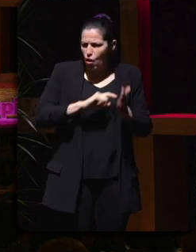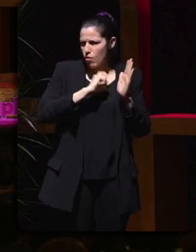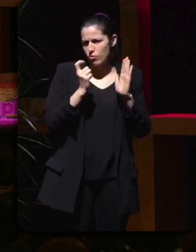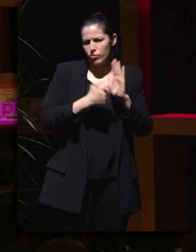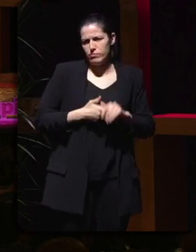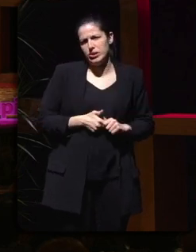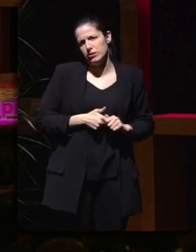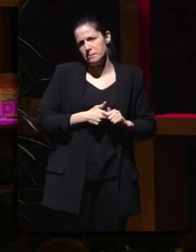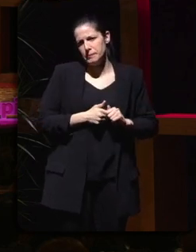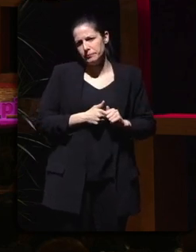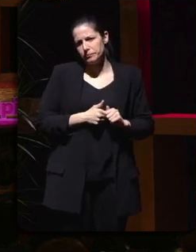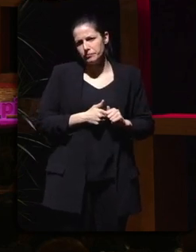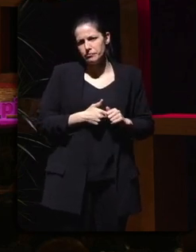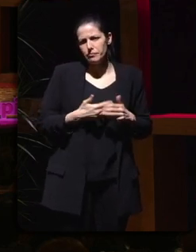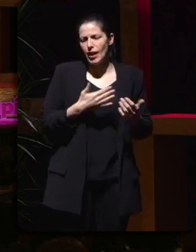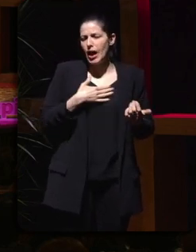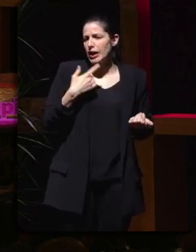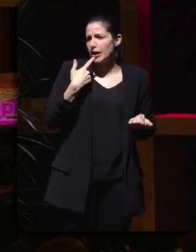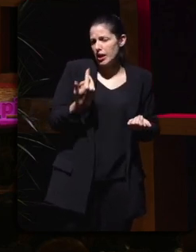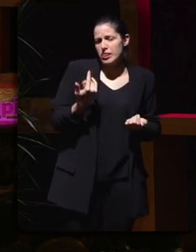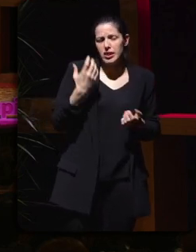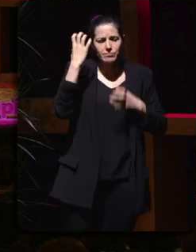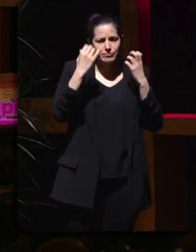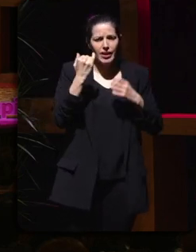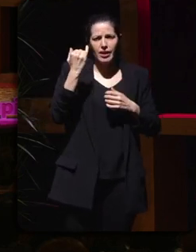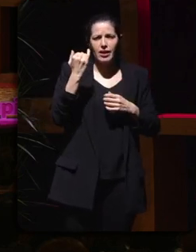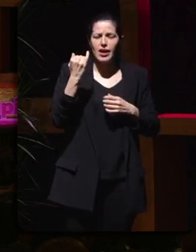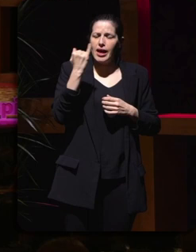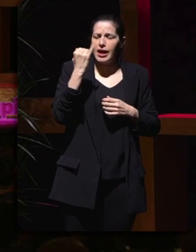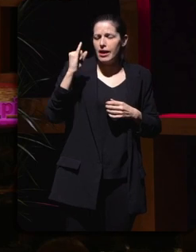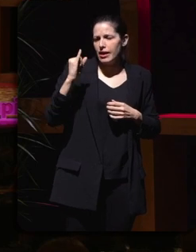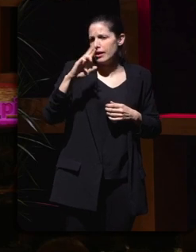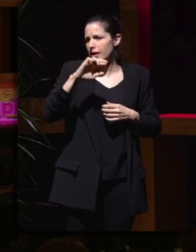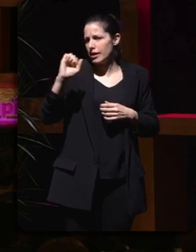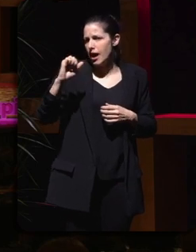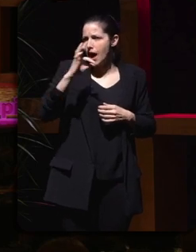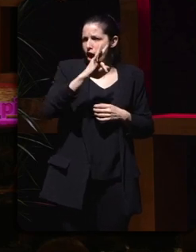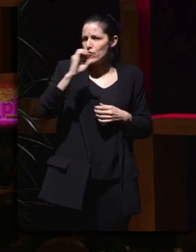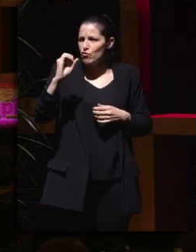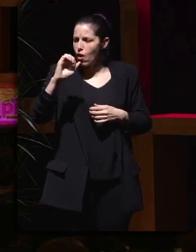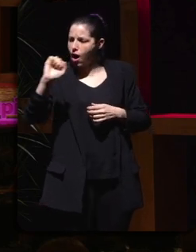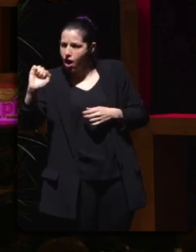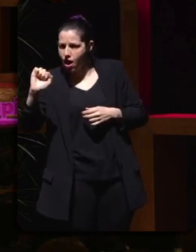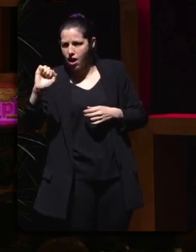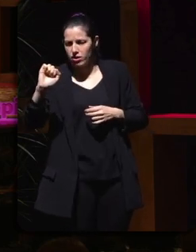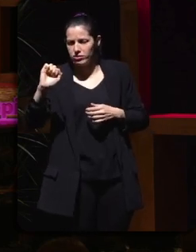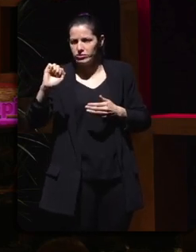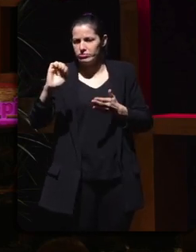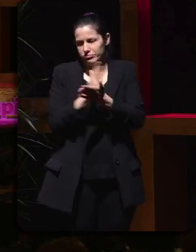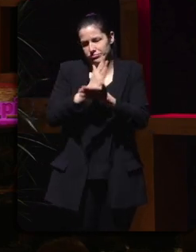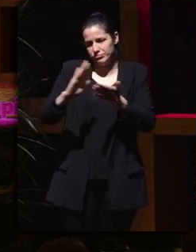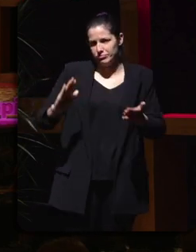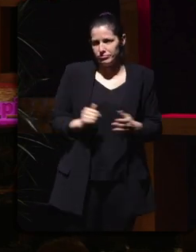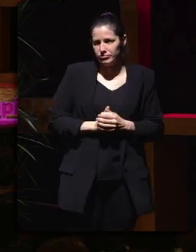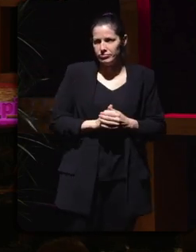fuera de la ecuación girafa y jirafos los brazos y las piernas y todo eso no lo dice gente cualquiera a veces te lo dice el